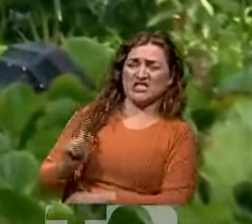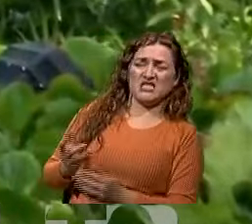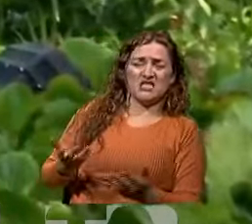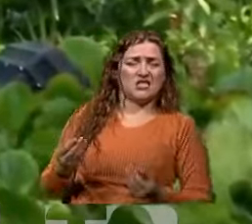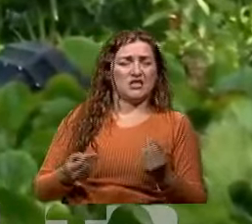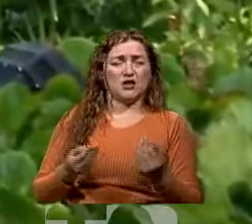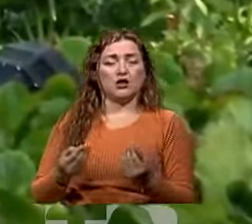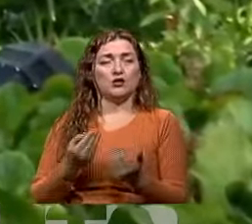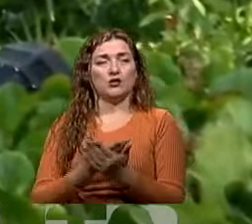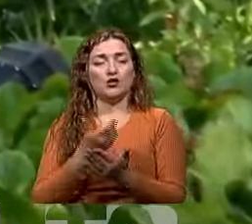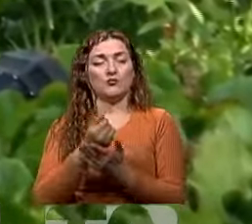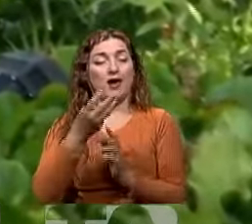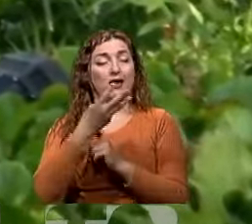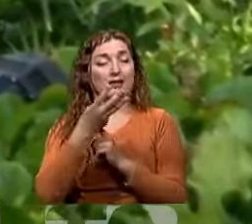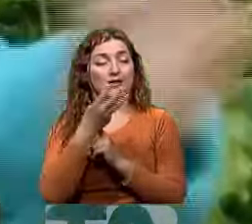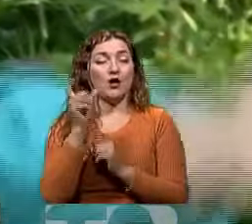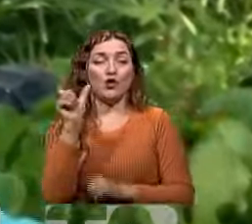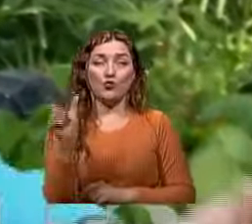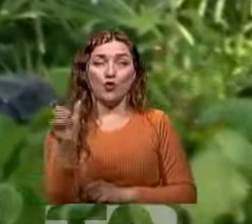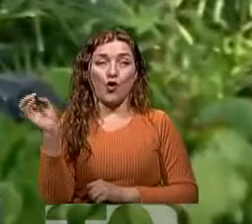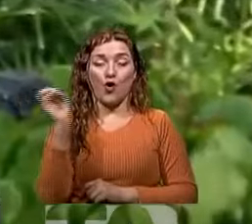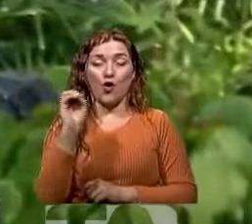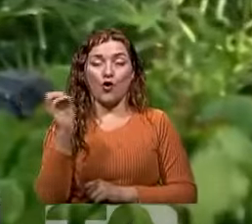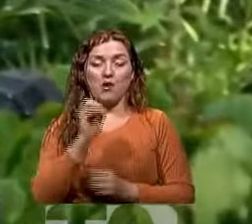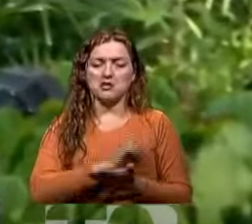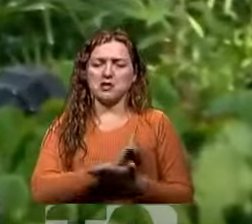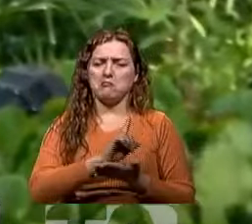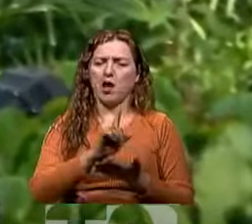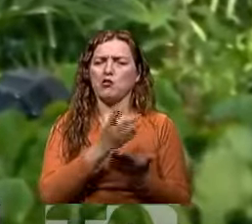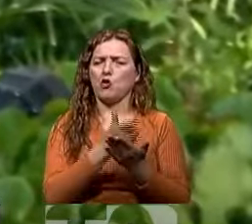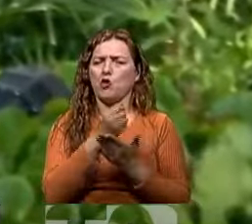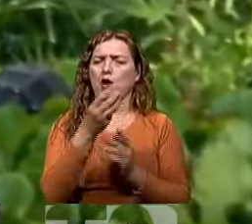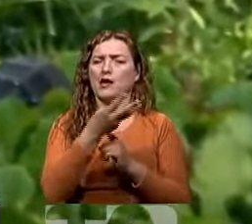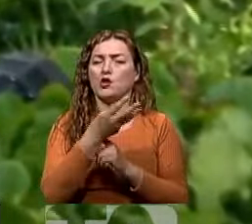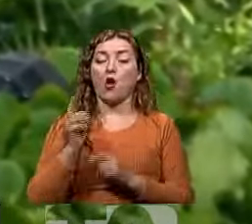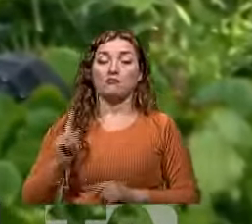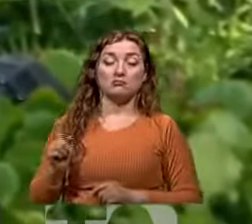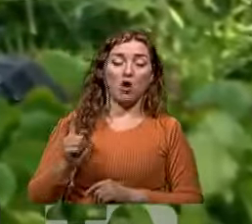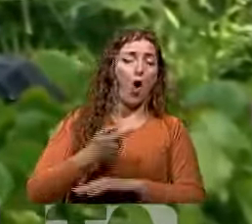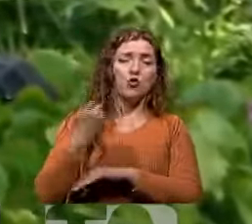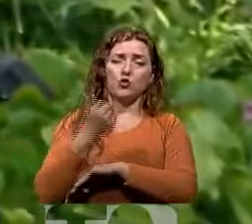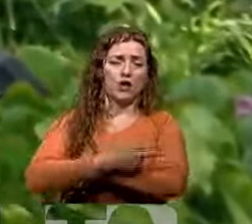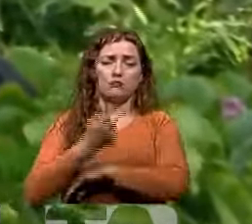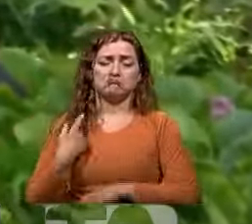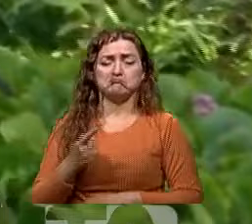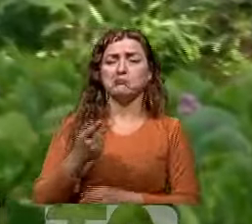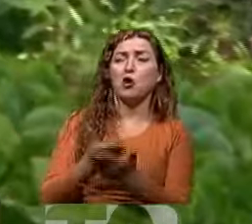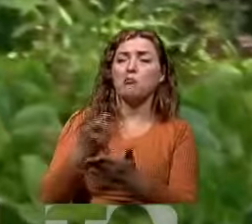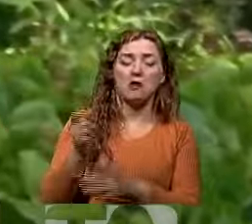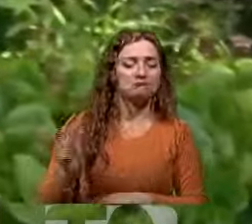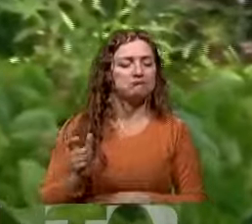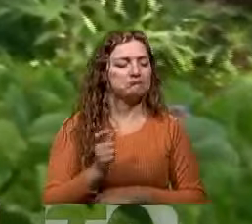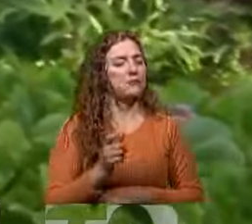compre en línea también los boletos o durante toda la semana en el Jardín Botánico. Ajá. ¿La página web donde se puede